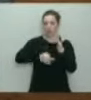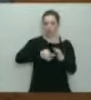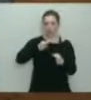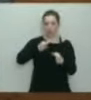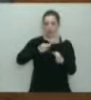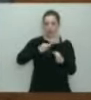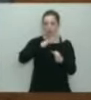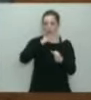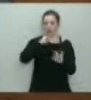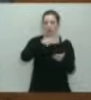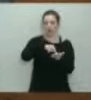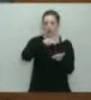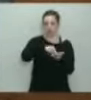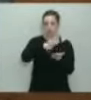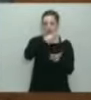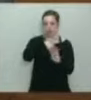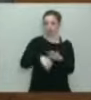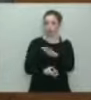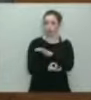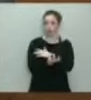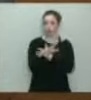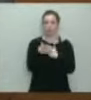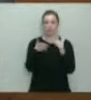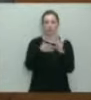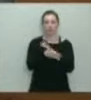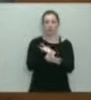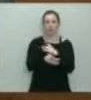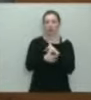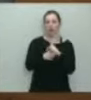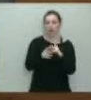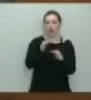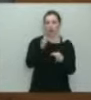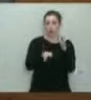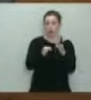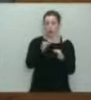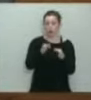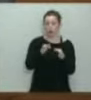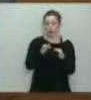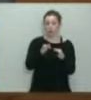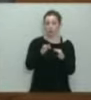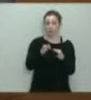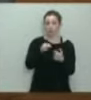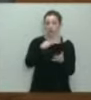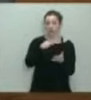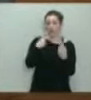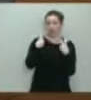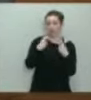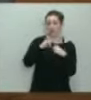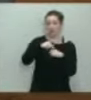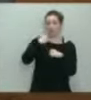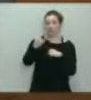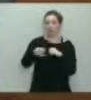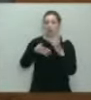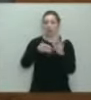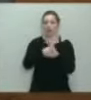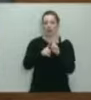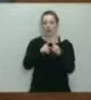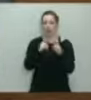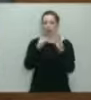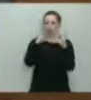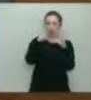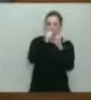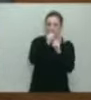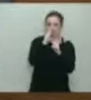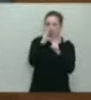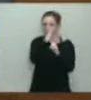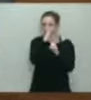del impuesto que estamos creando. Esa naturaleza jurídica extrafiscal que quedaba enmascarada, que quedaba ocultada en el